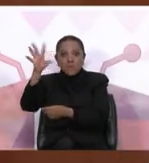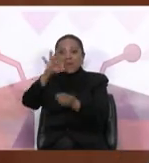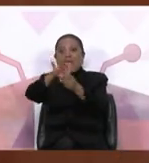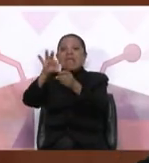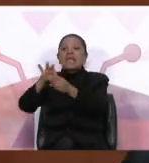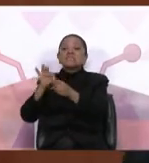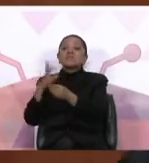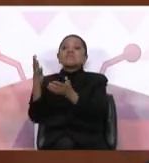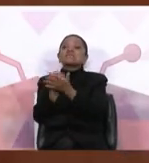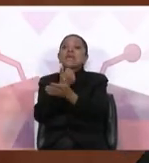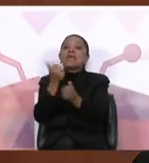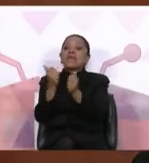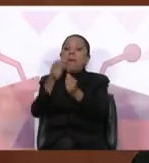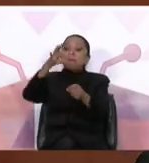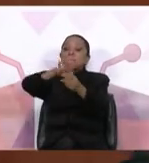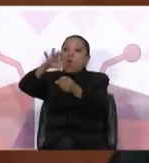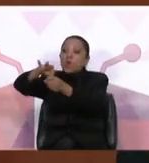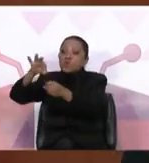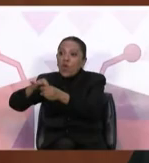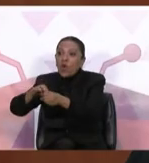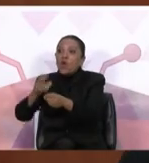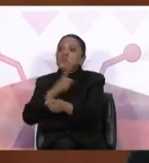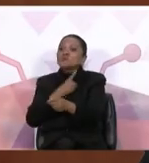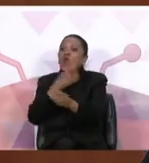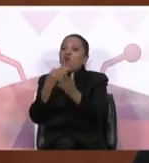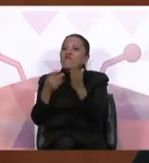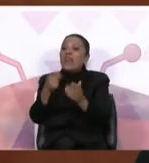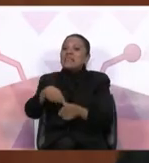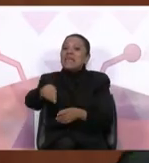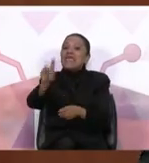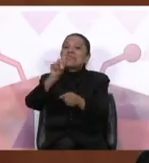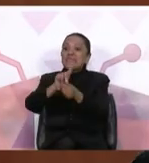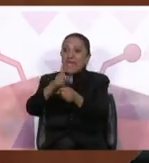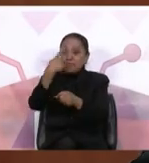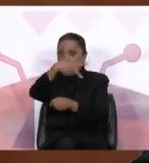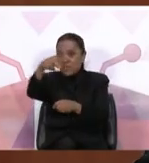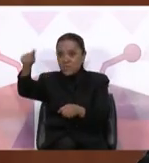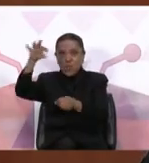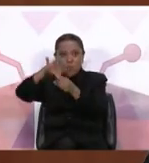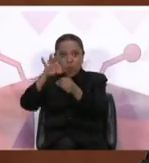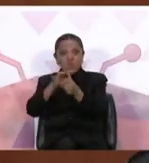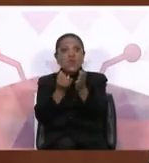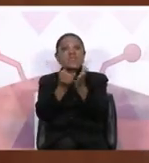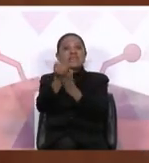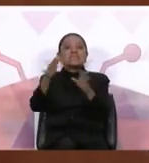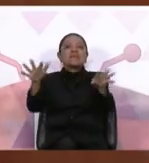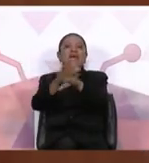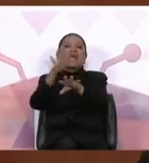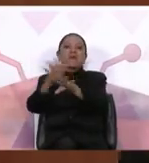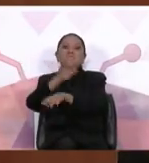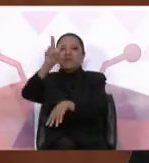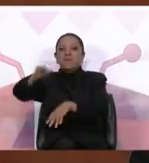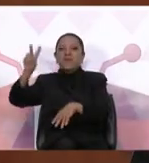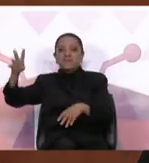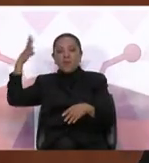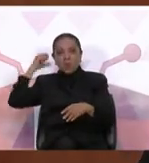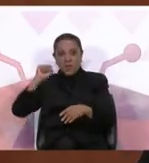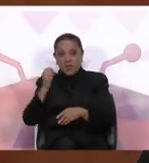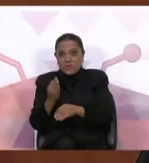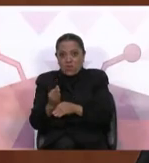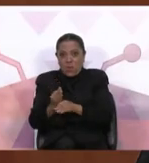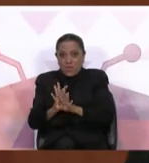ya sólo faltan unos días para que tu voto decida cambiar la realidad de morelos es el momento para que